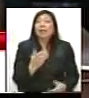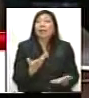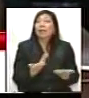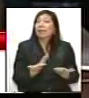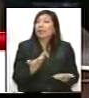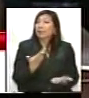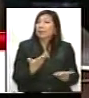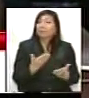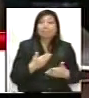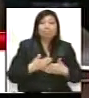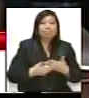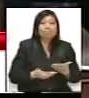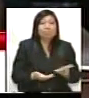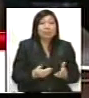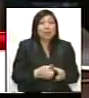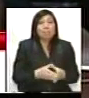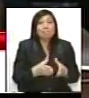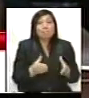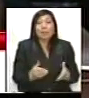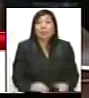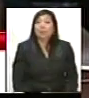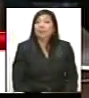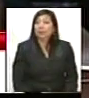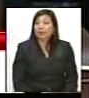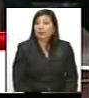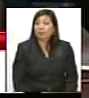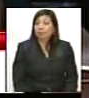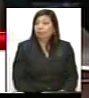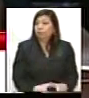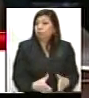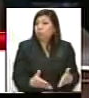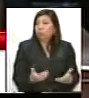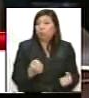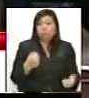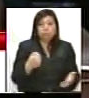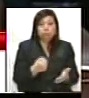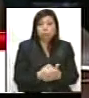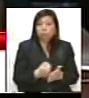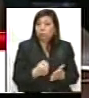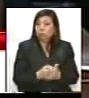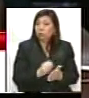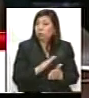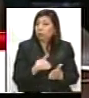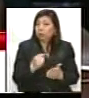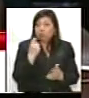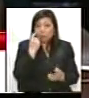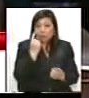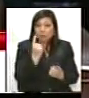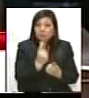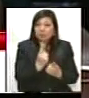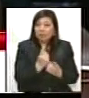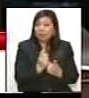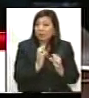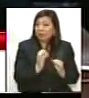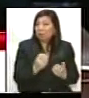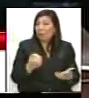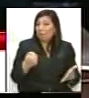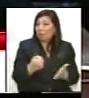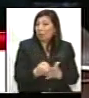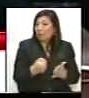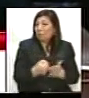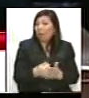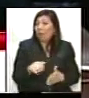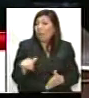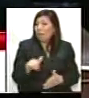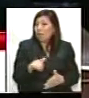esto pues genera una tremenda siniestralidad una montón de accidentes todos nosotros conocemos la cantidad de accidentes que hay algo